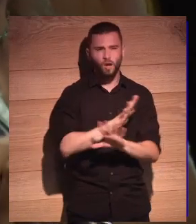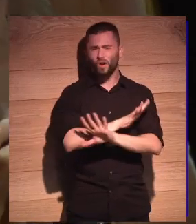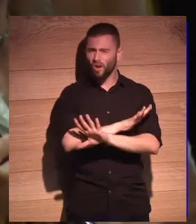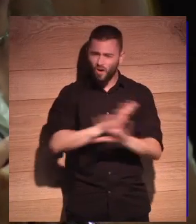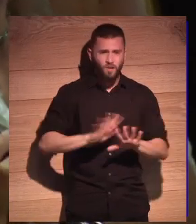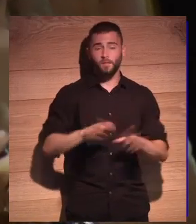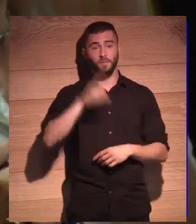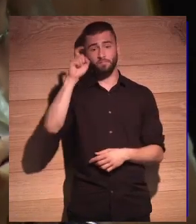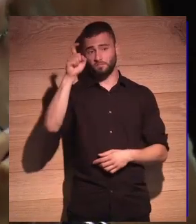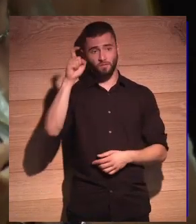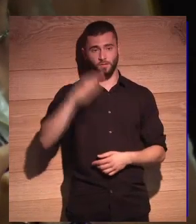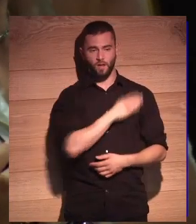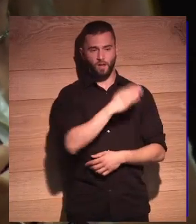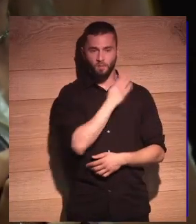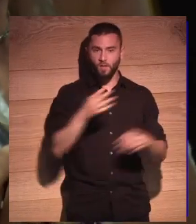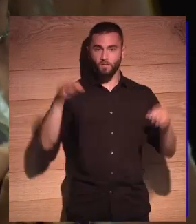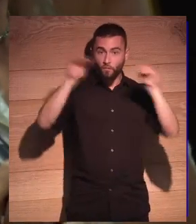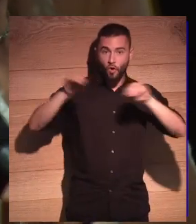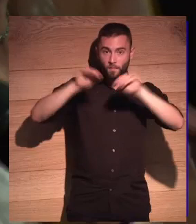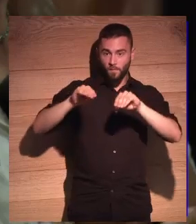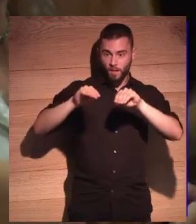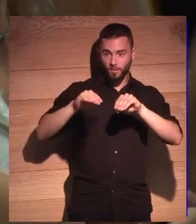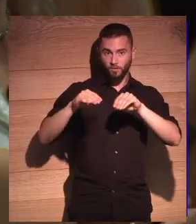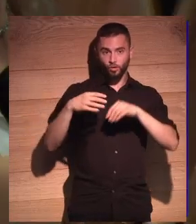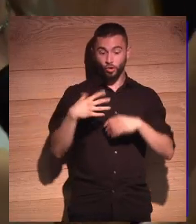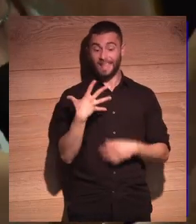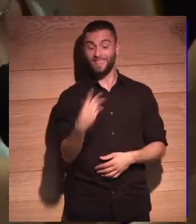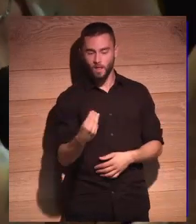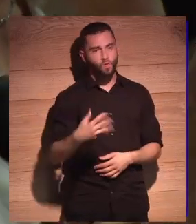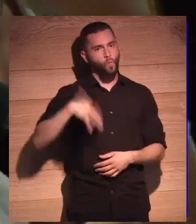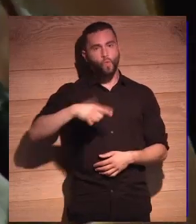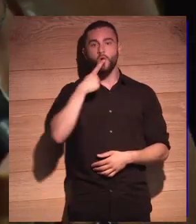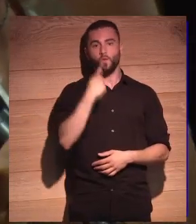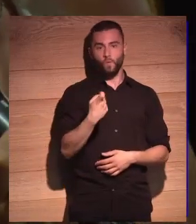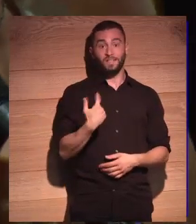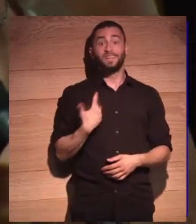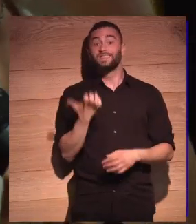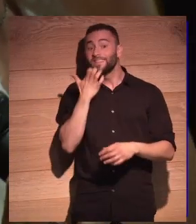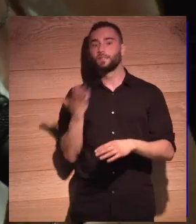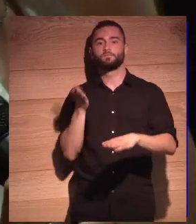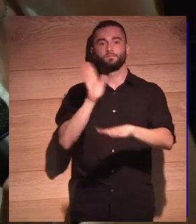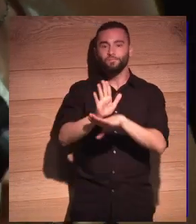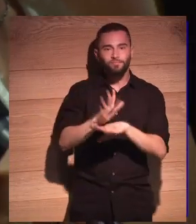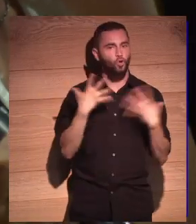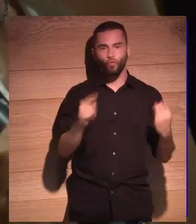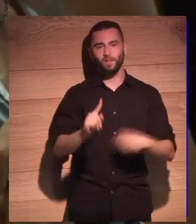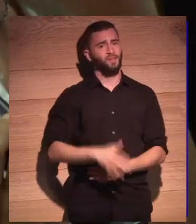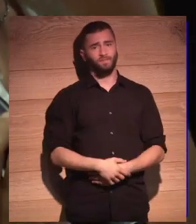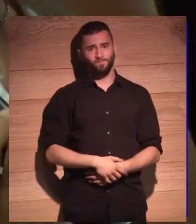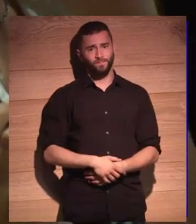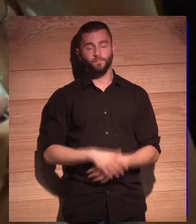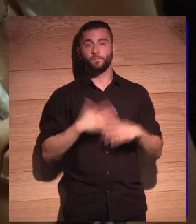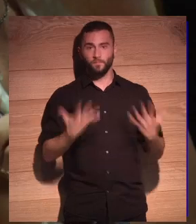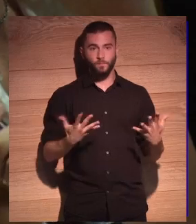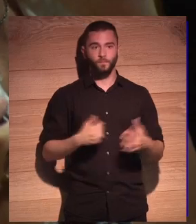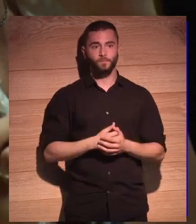incluso profesores, gente académica formada, lo entiendan. Incluso mostrándoselo, no logran entenderlo.